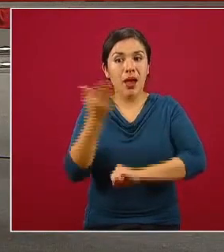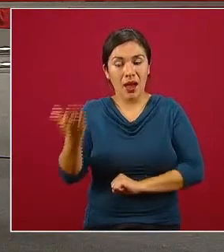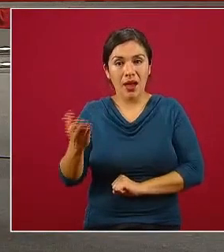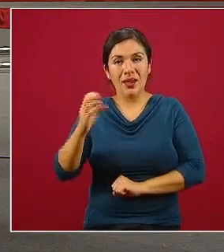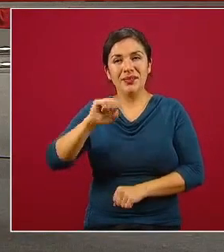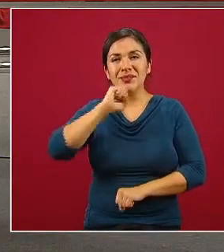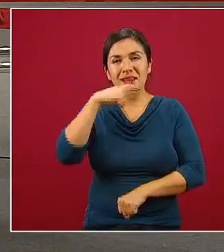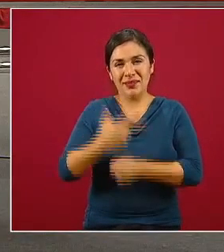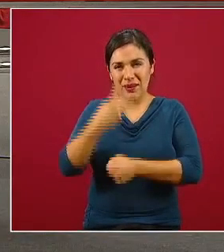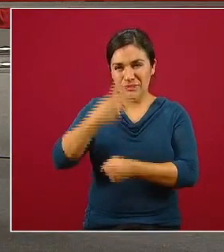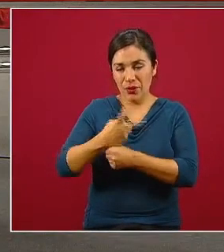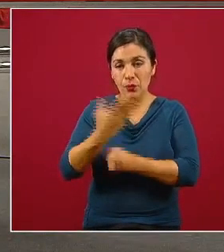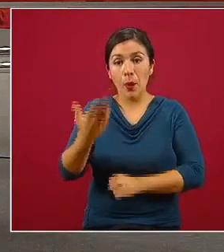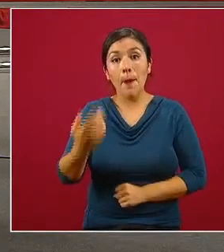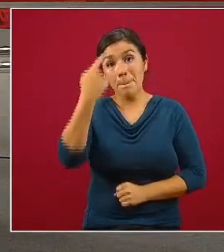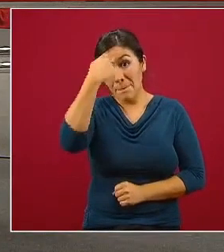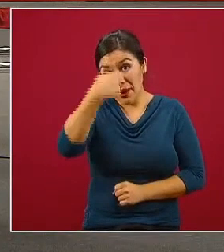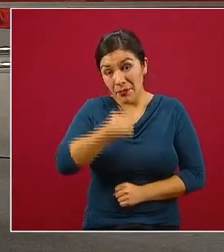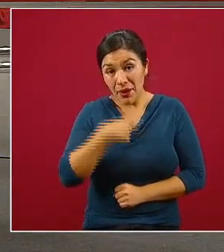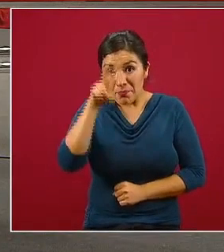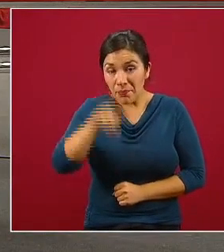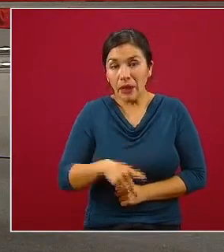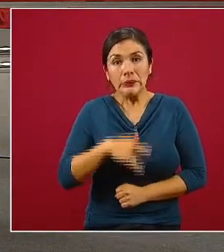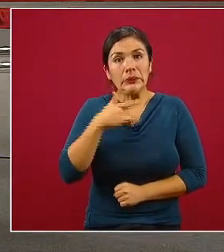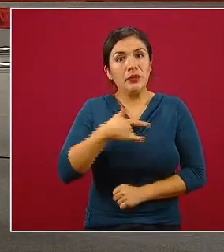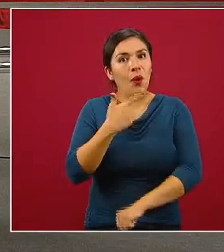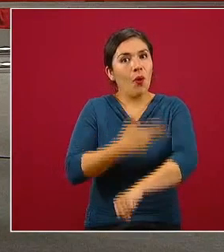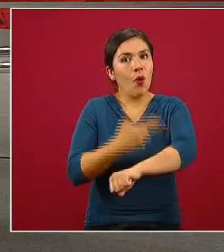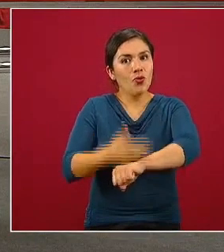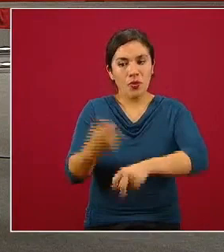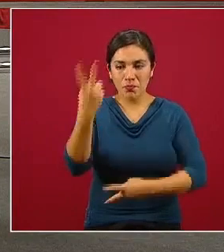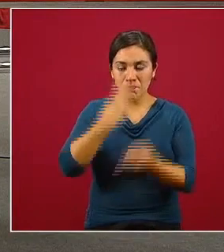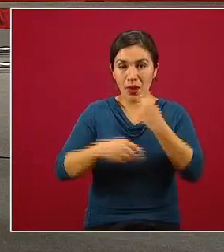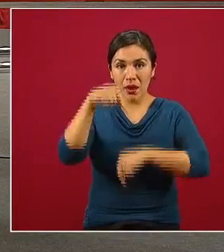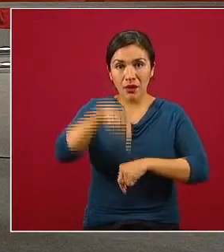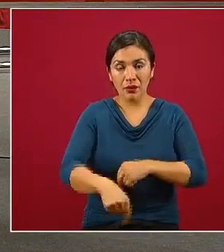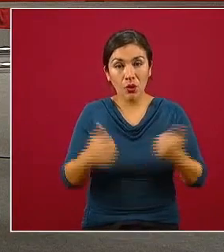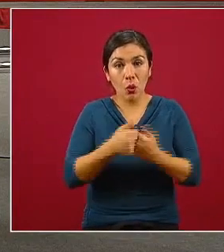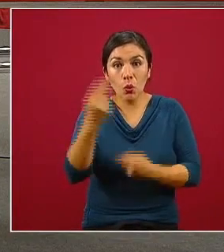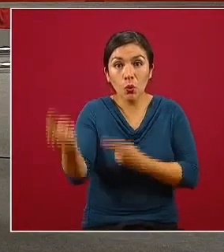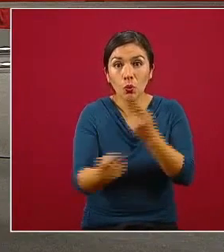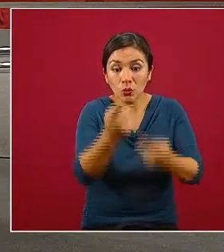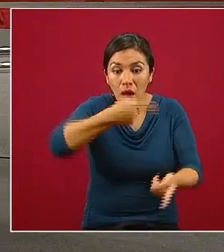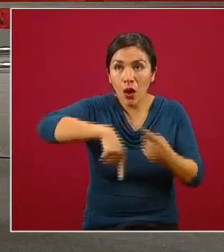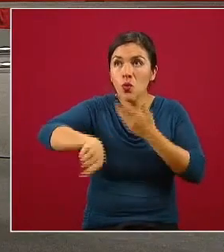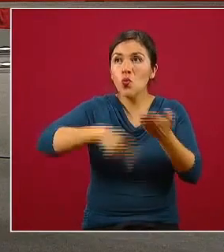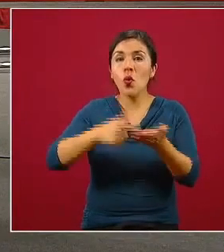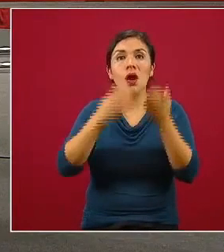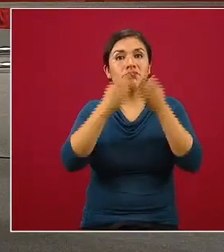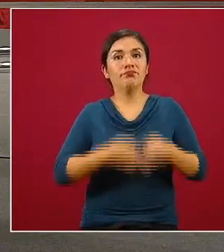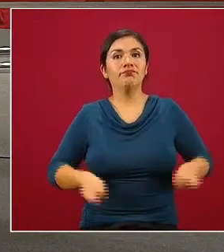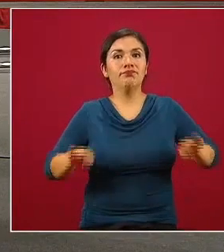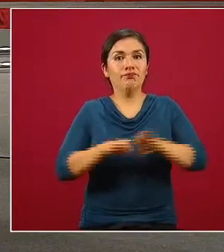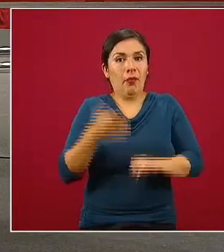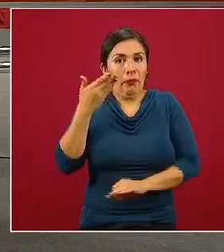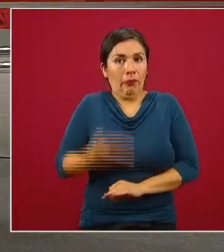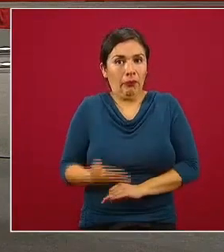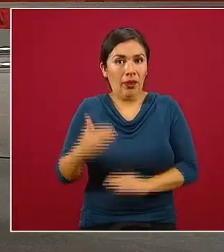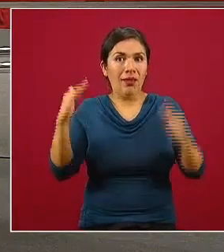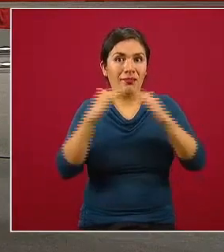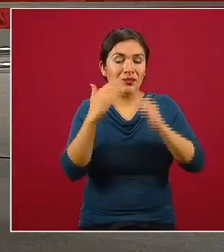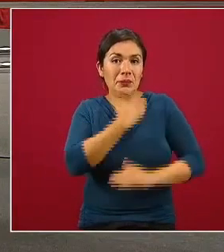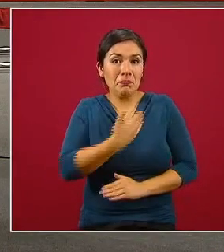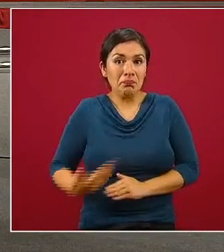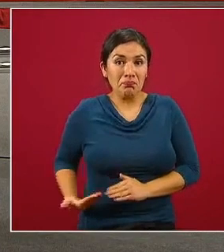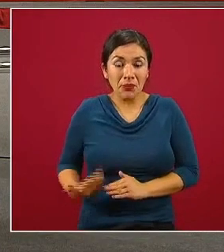subsecretario. Para mí es un verdadero honor estar aquí con ustedes en este recinto tan importante como es el Palacio